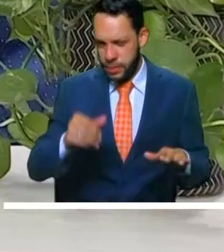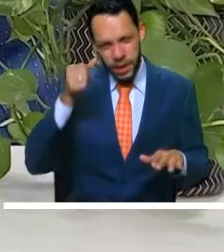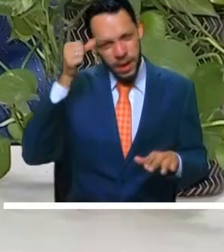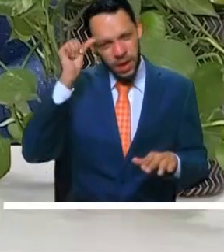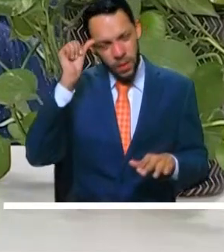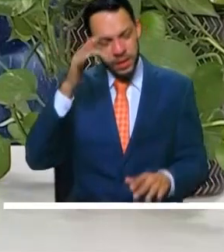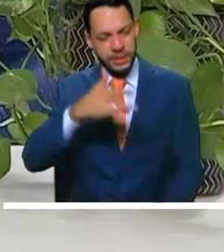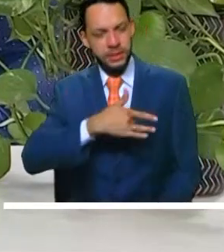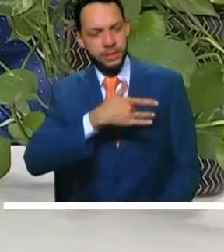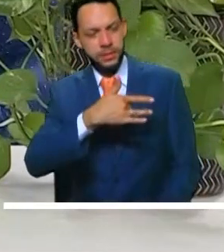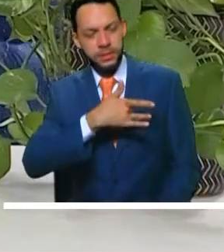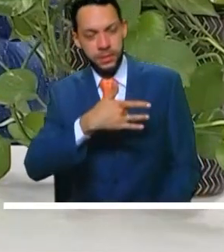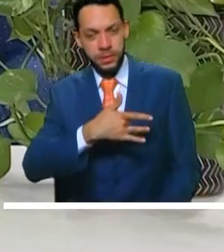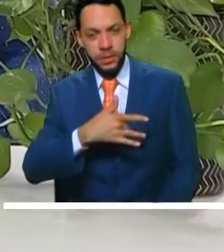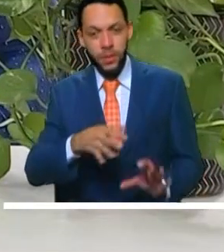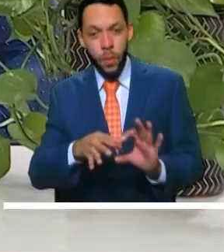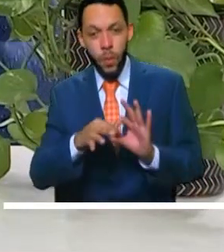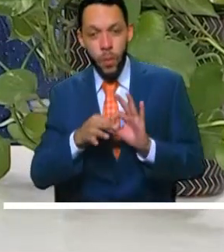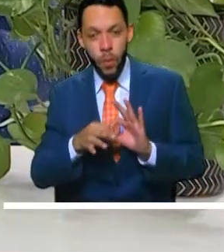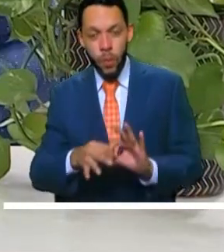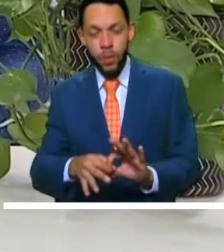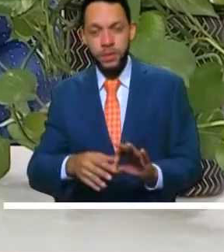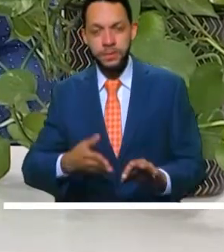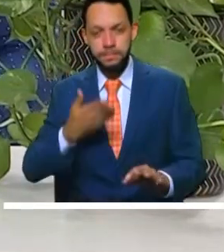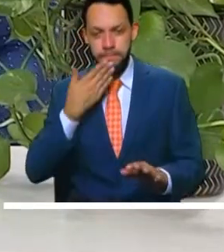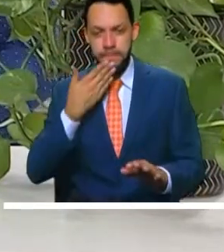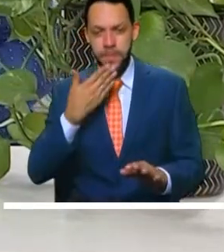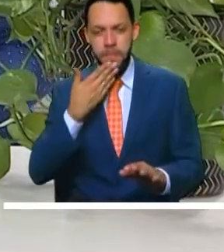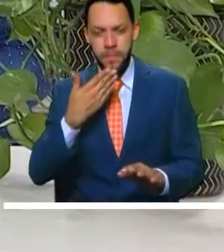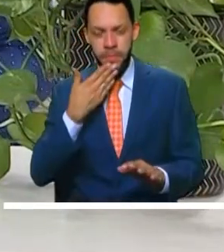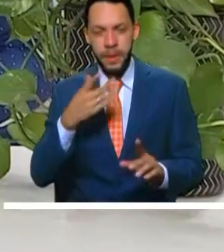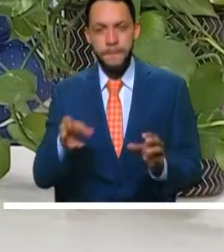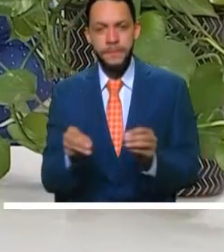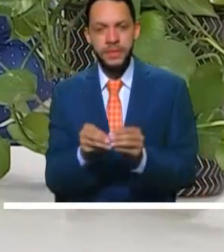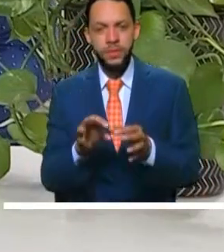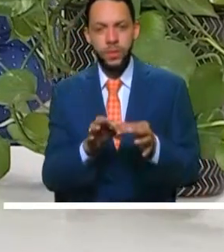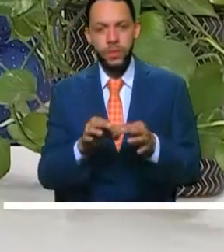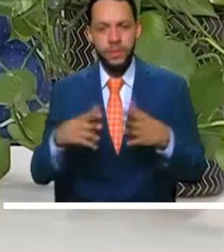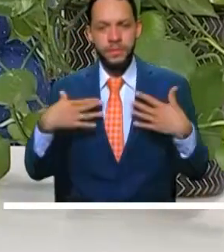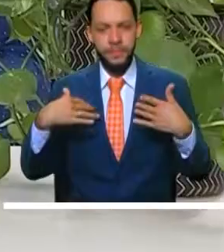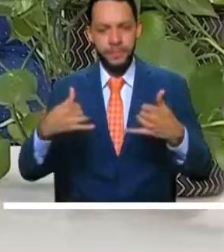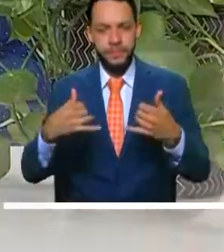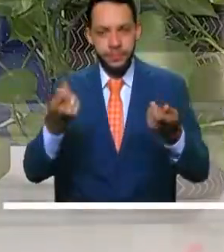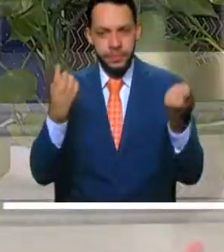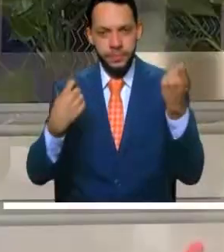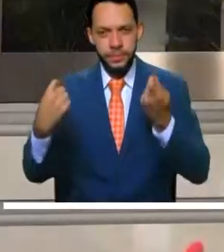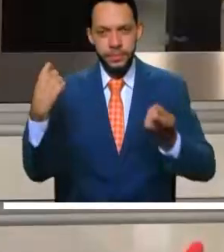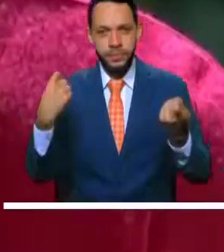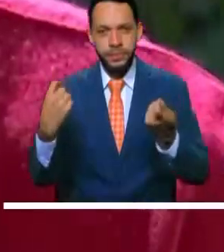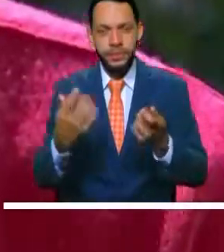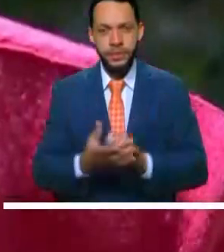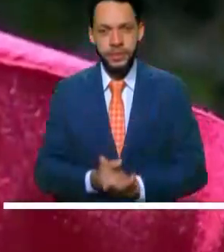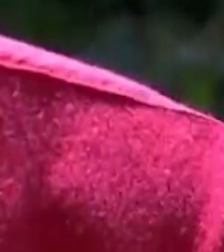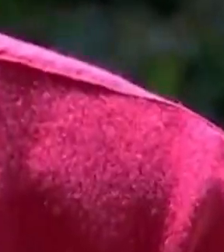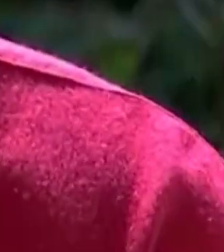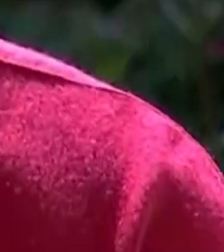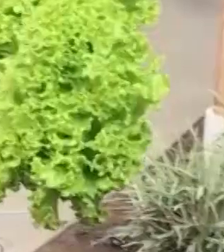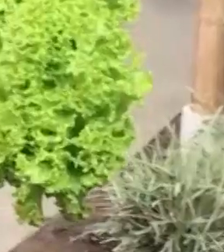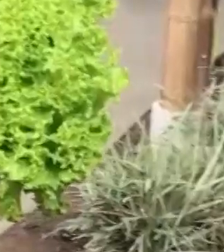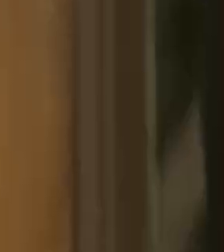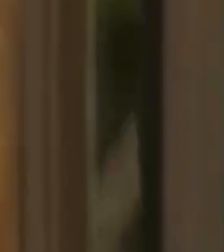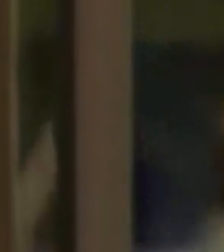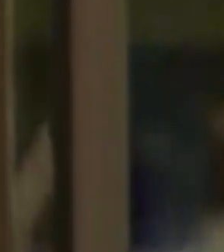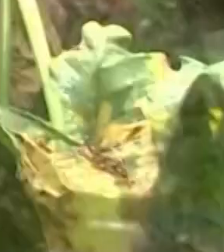tus sensaciones de hambre, de saciedad y de placer. Ahora vamos a unas notas saludables. Conexión,